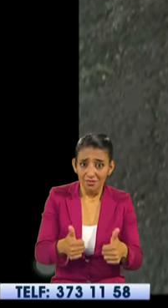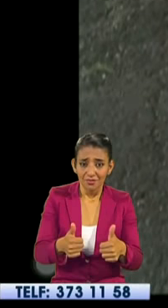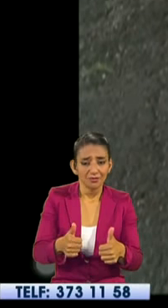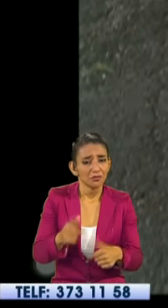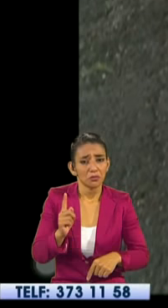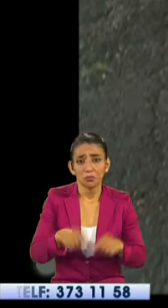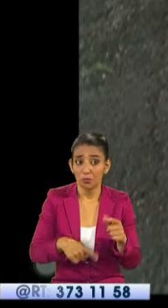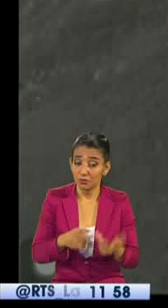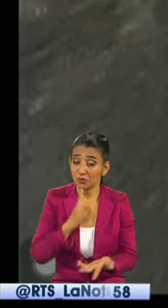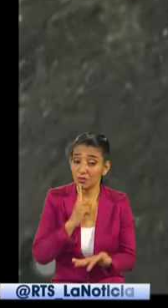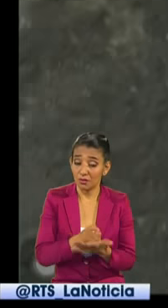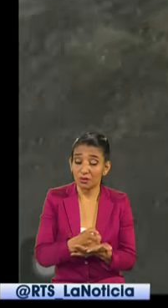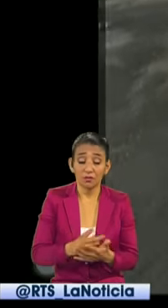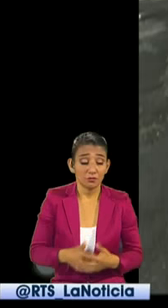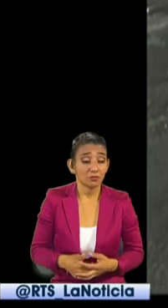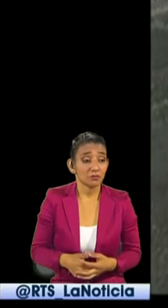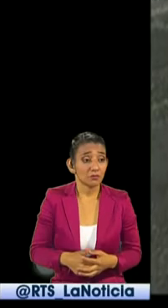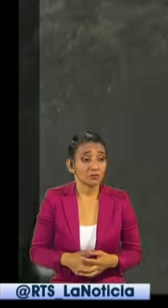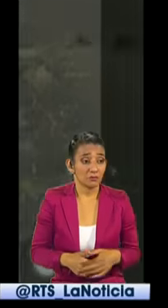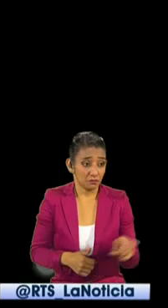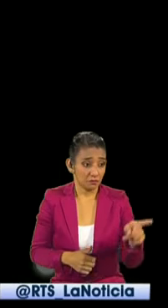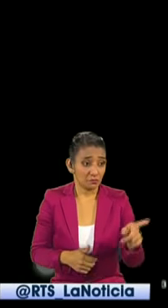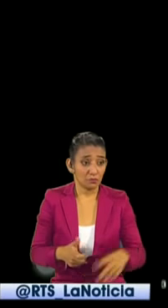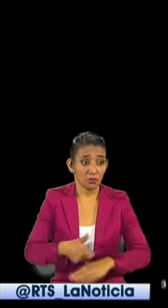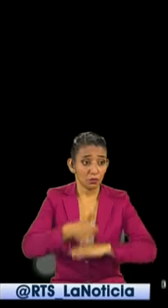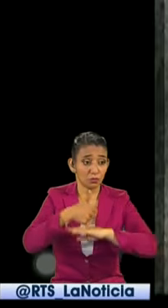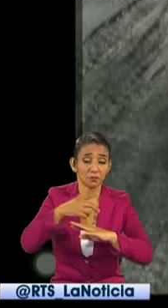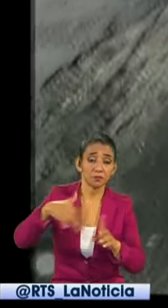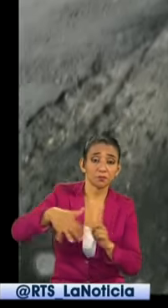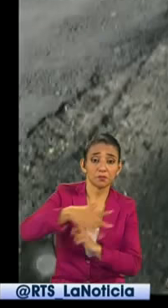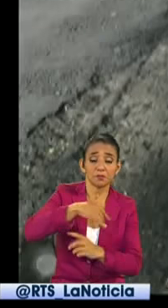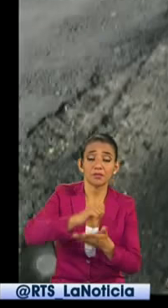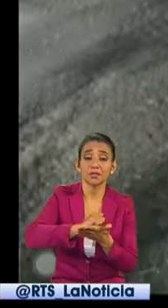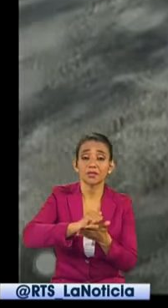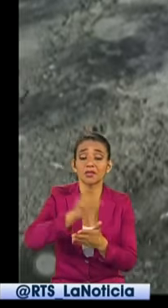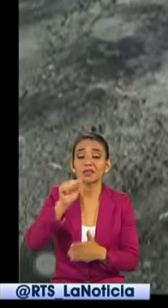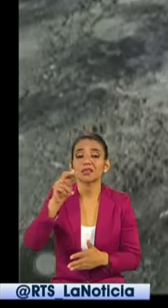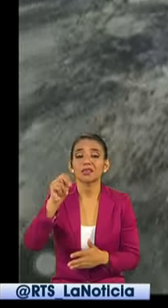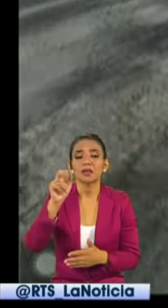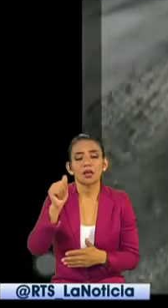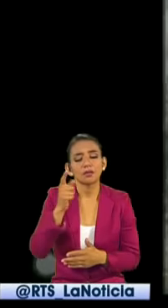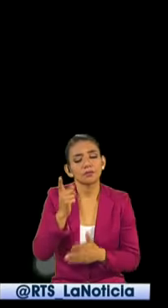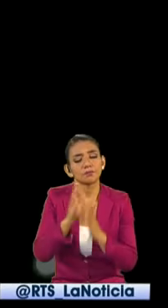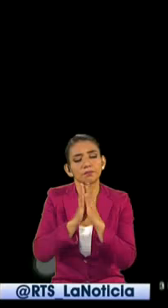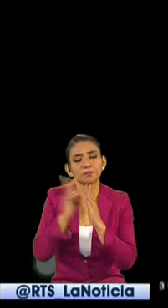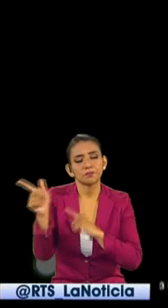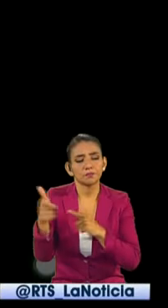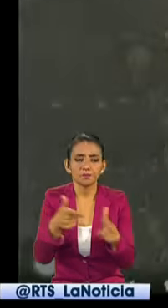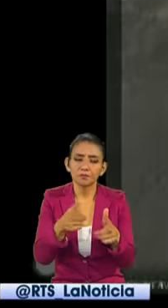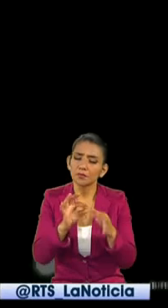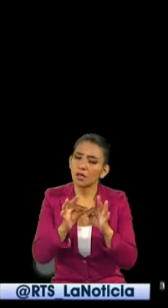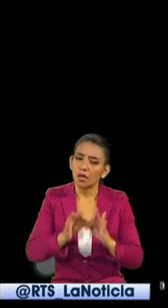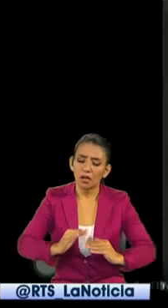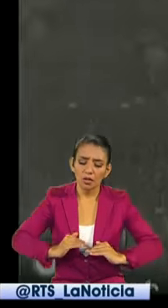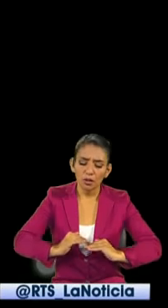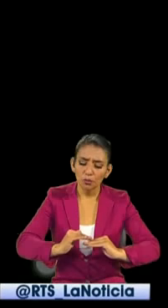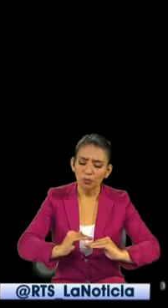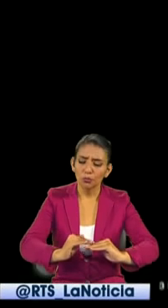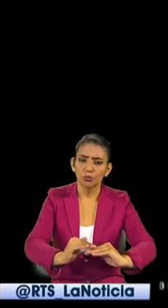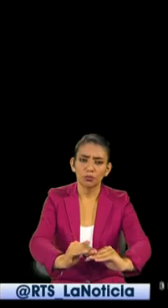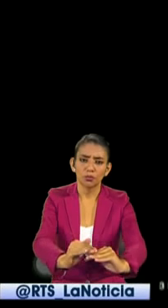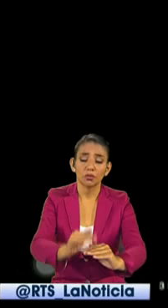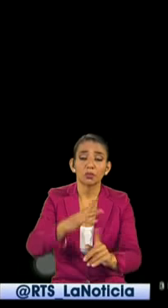un esguince, un problema grave. Miren, autoridades, Parque Santa Ana, miren. No sean malitos, estén arreglando esto, ¿eh? ¡Qué